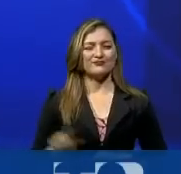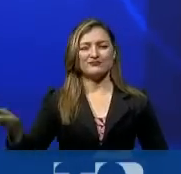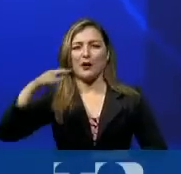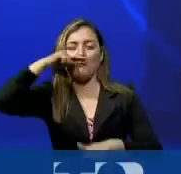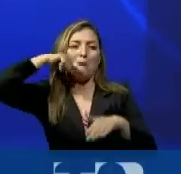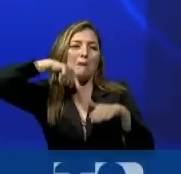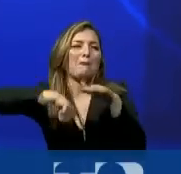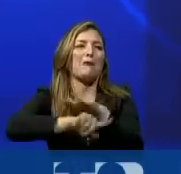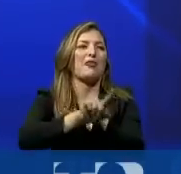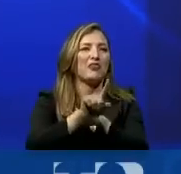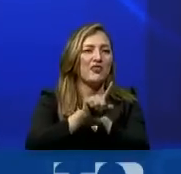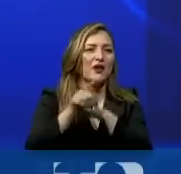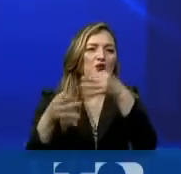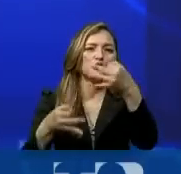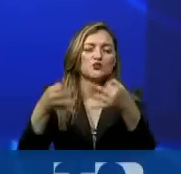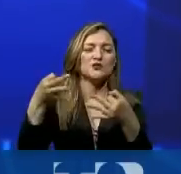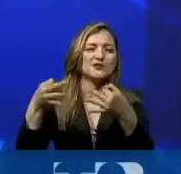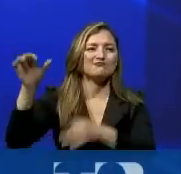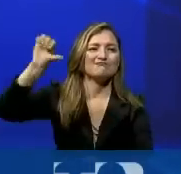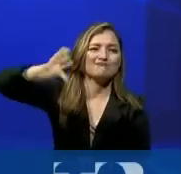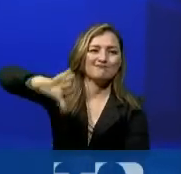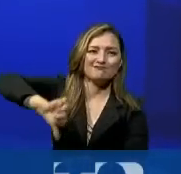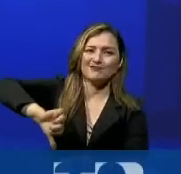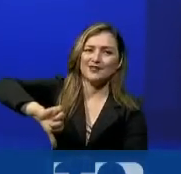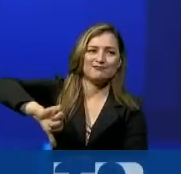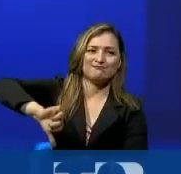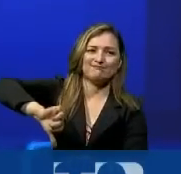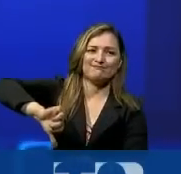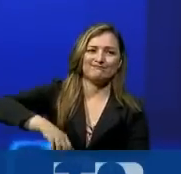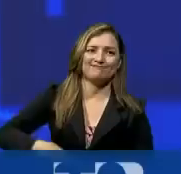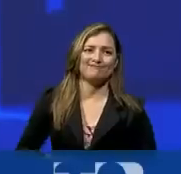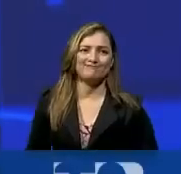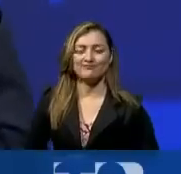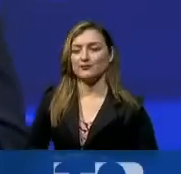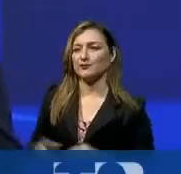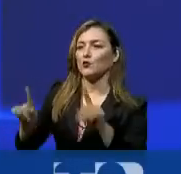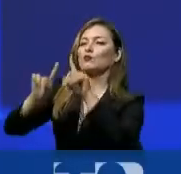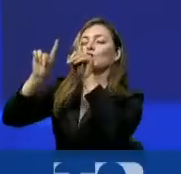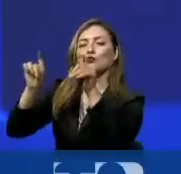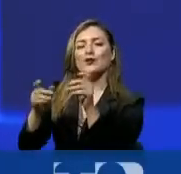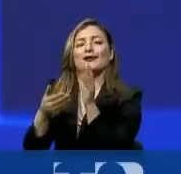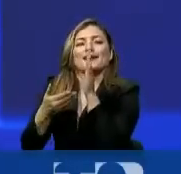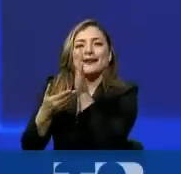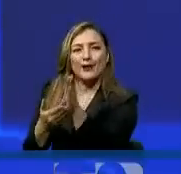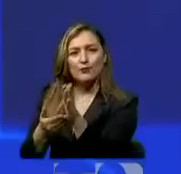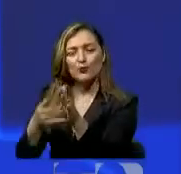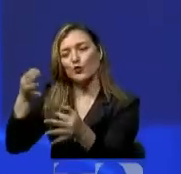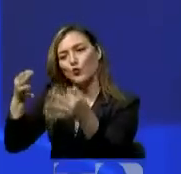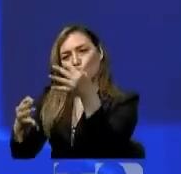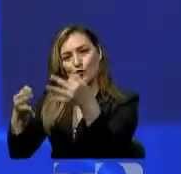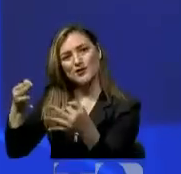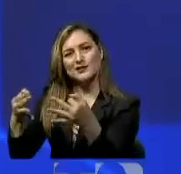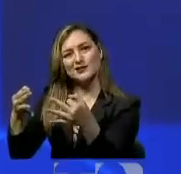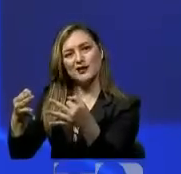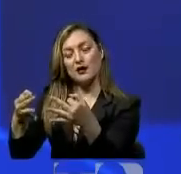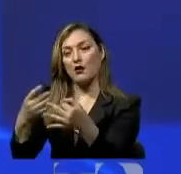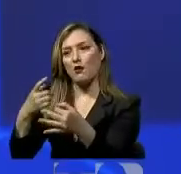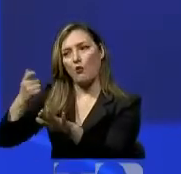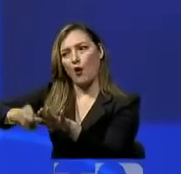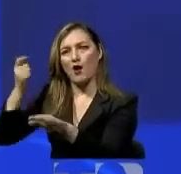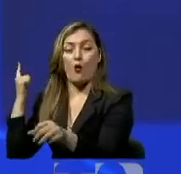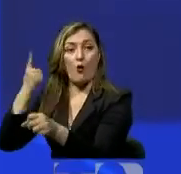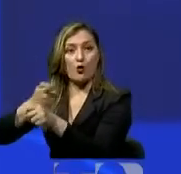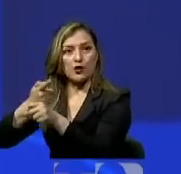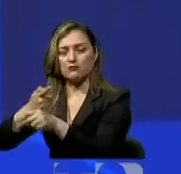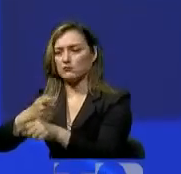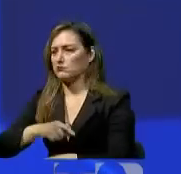una intromisión de la Administración de Justicia en el Poder Legislativo, lo cual no puede dar. Le corrijo la pregunta. ¿Qué pasa si activan las medidas cautelares? Ya en